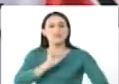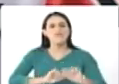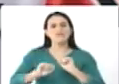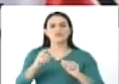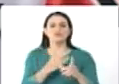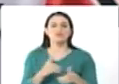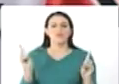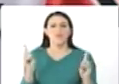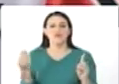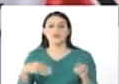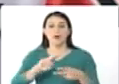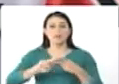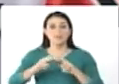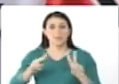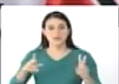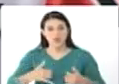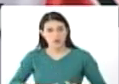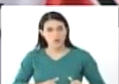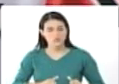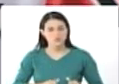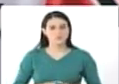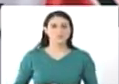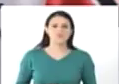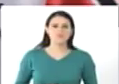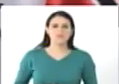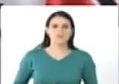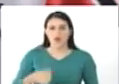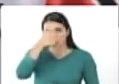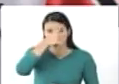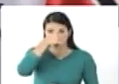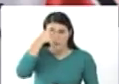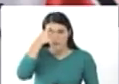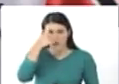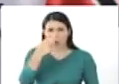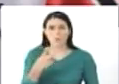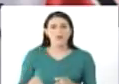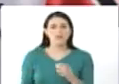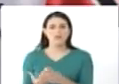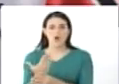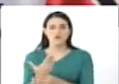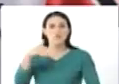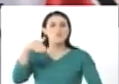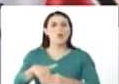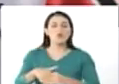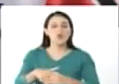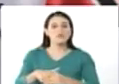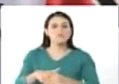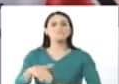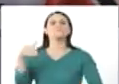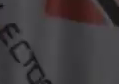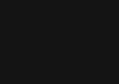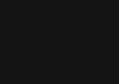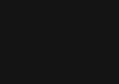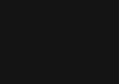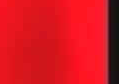Este domingo, 20 de mayo, vota. Vota Venezuela. Muchas gracias.